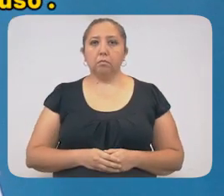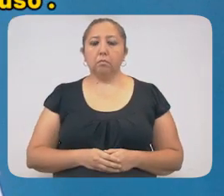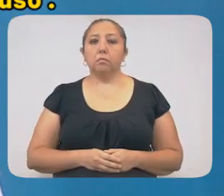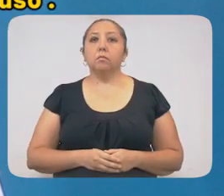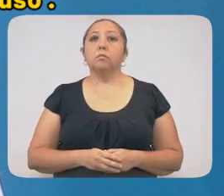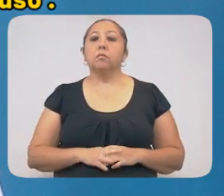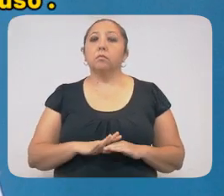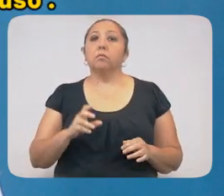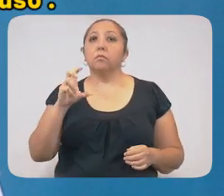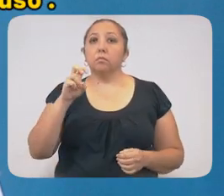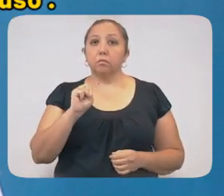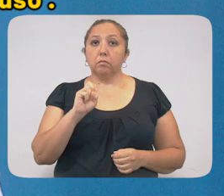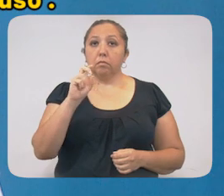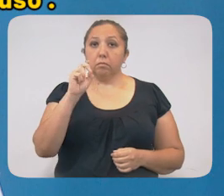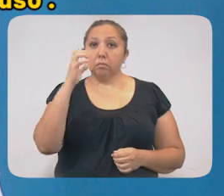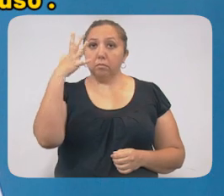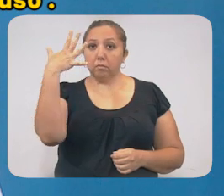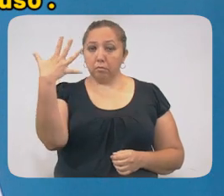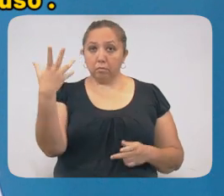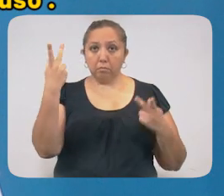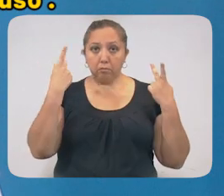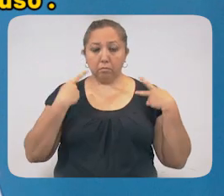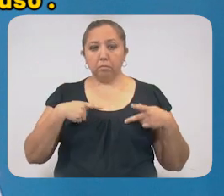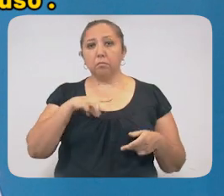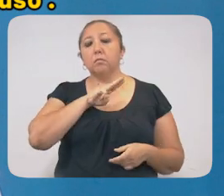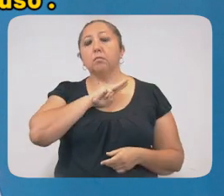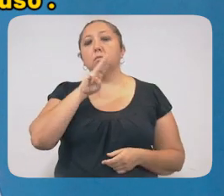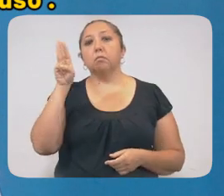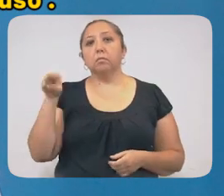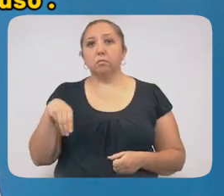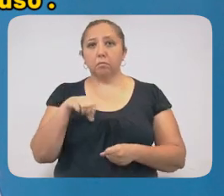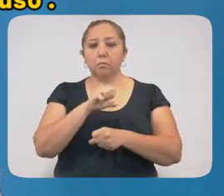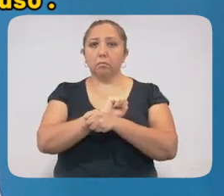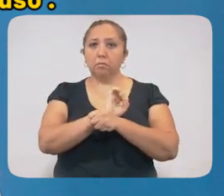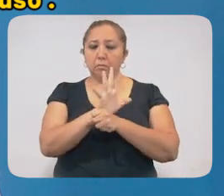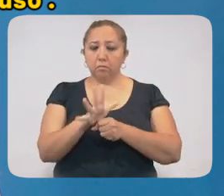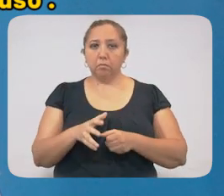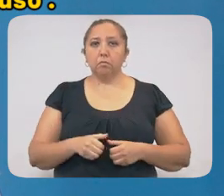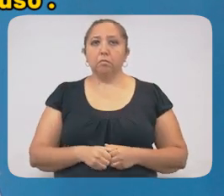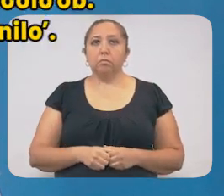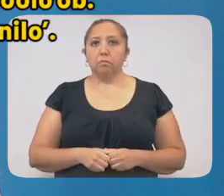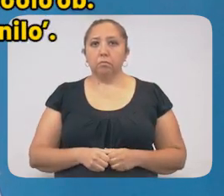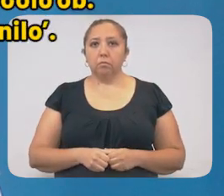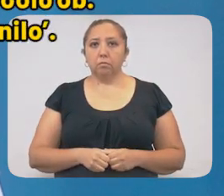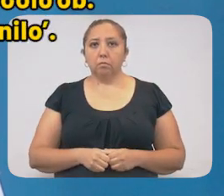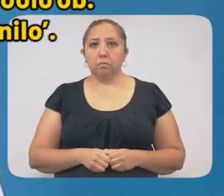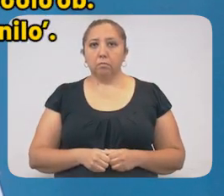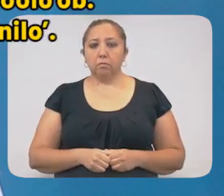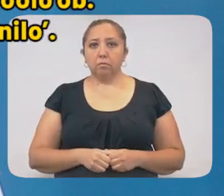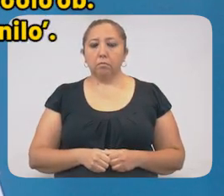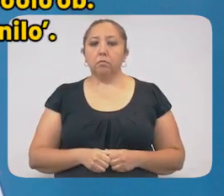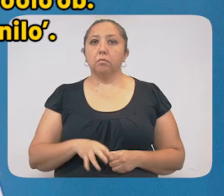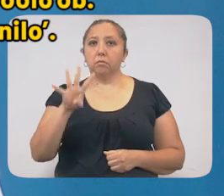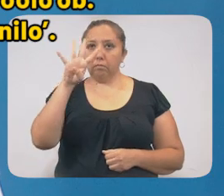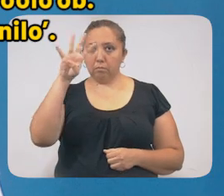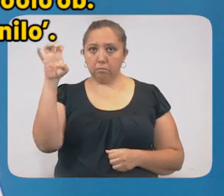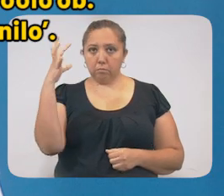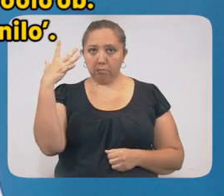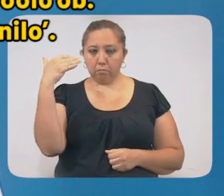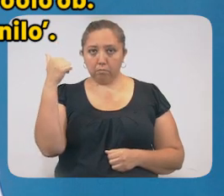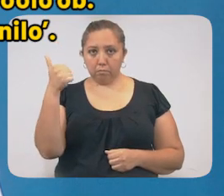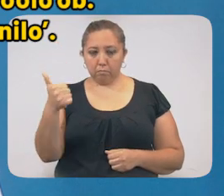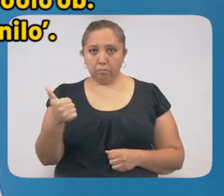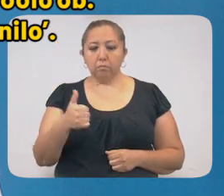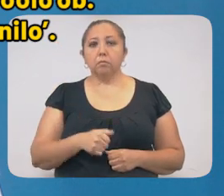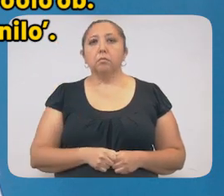En total, son 35 las personas fallecidas a causa del coronavirus. De los